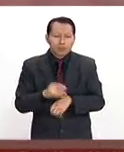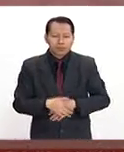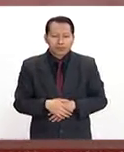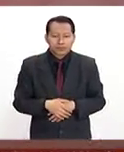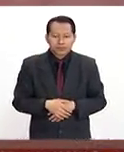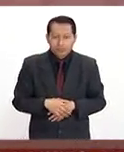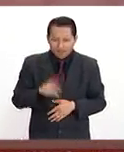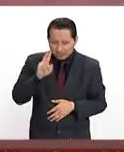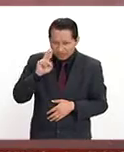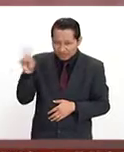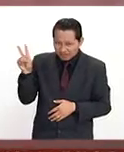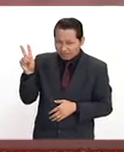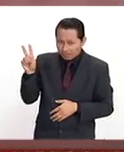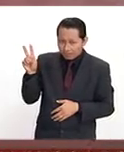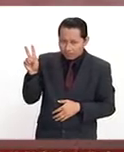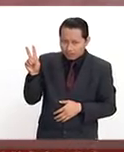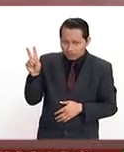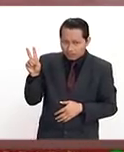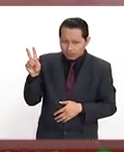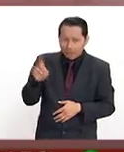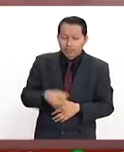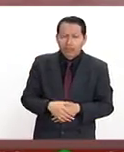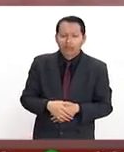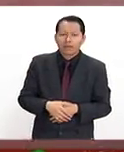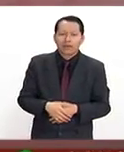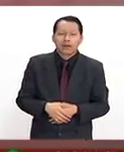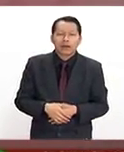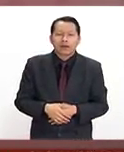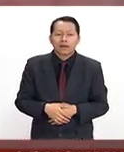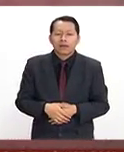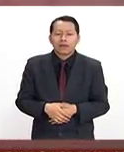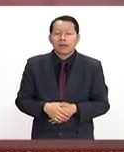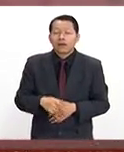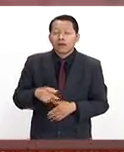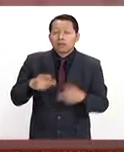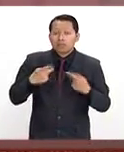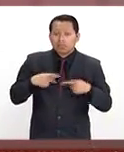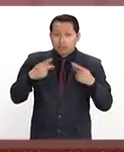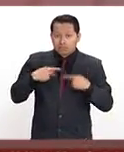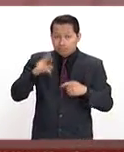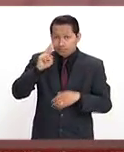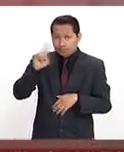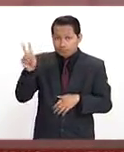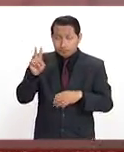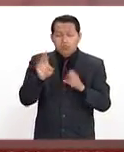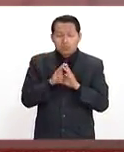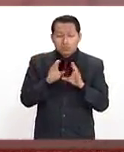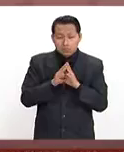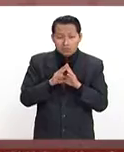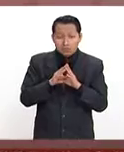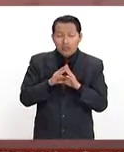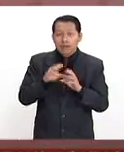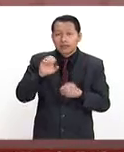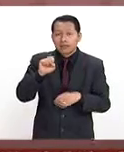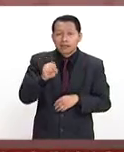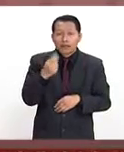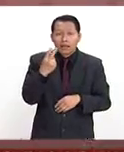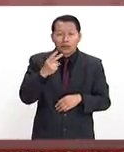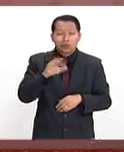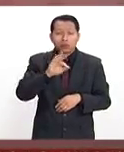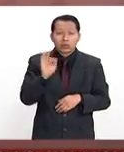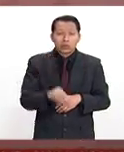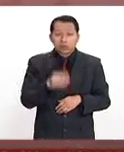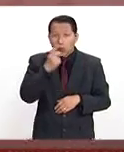Está en el PAI, que ve el auditorio en la televisión. 62% dijo que